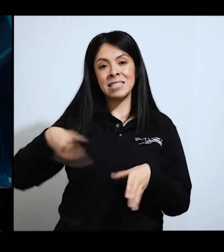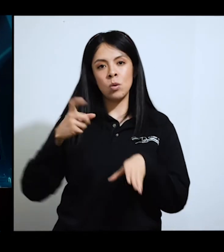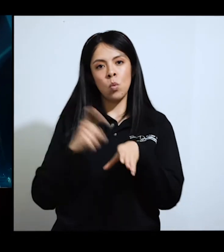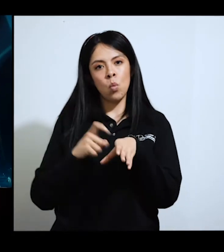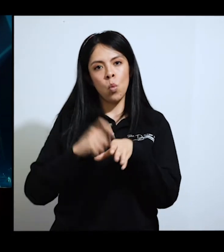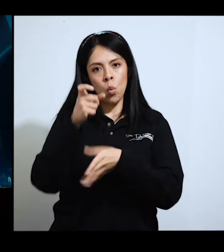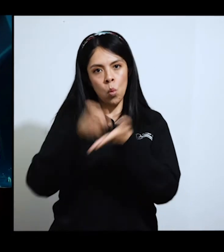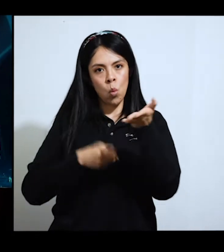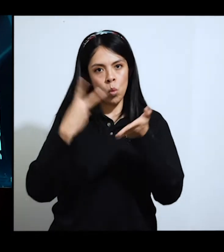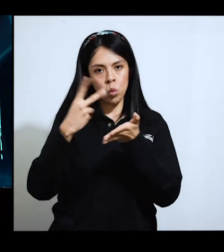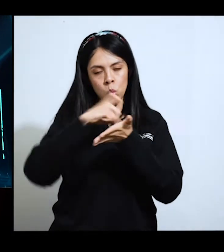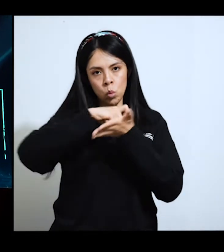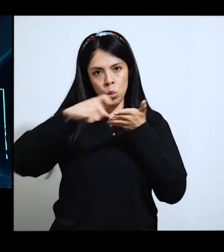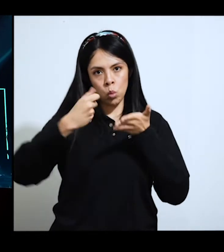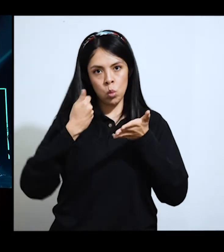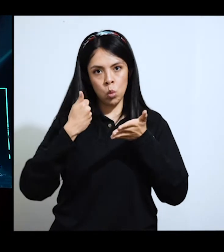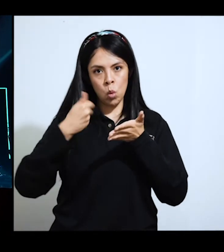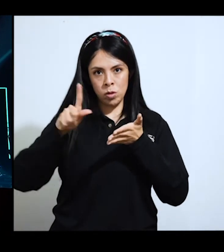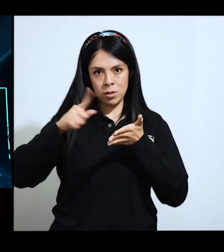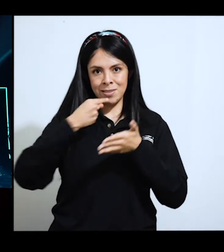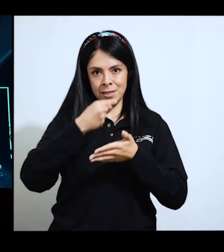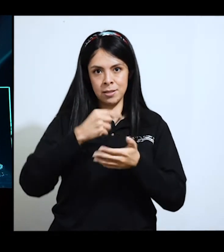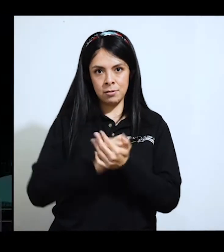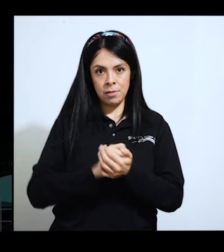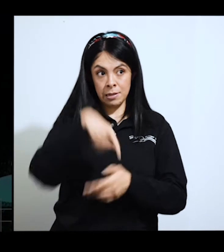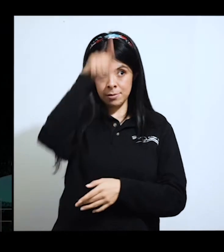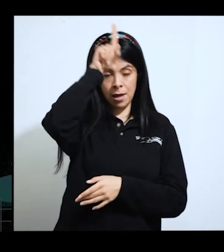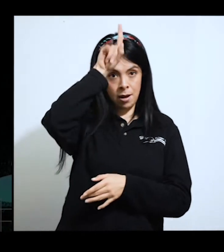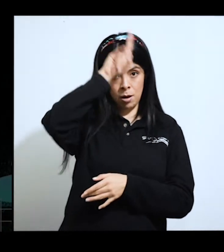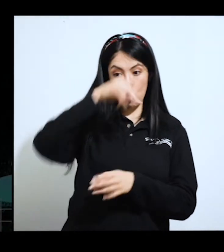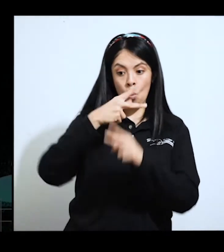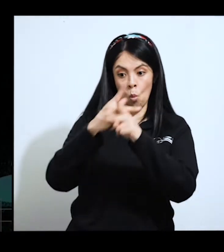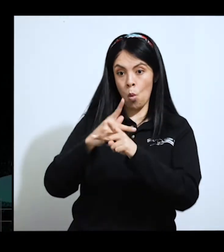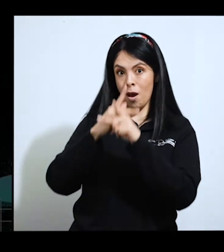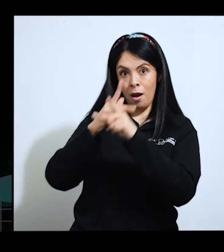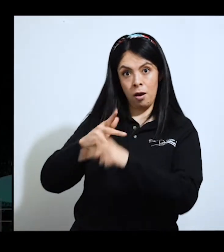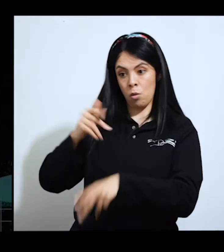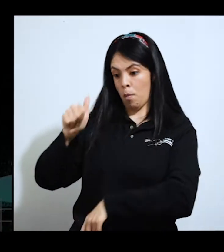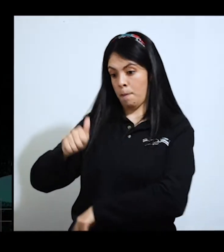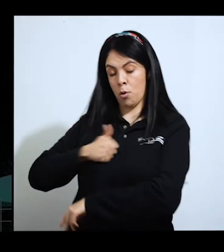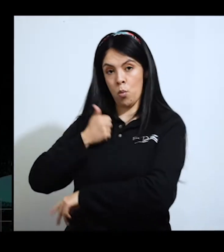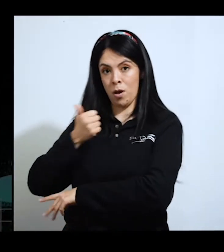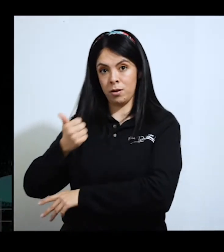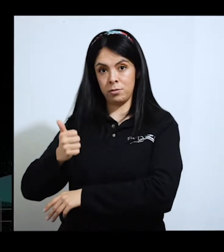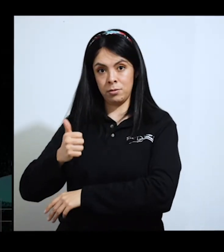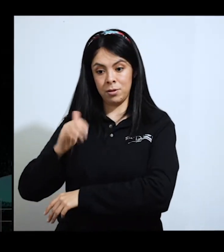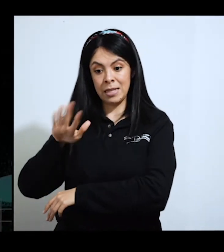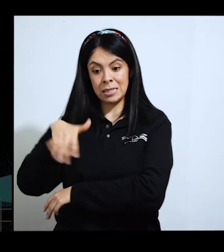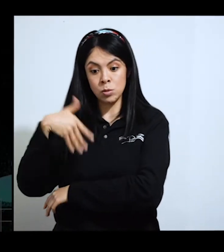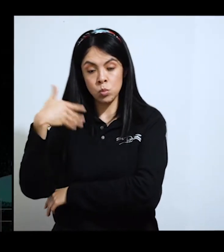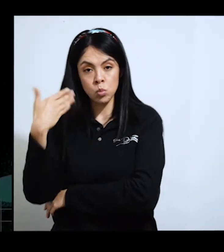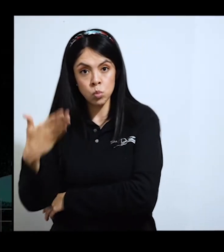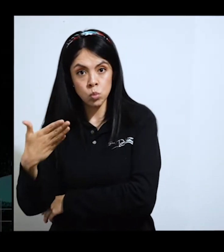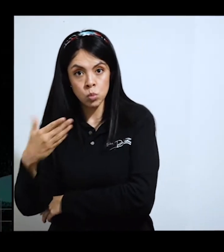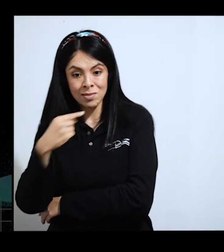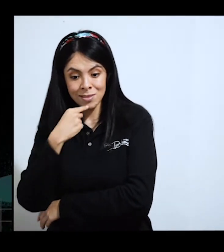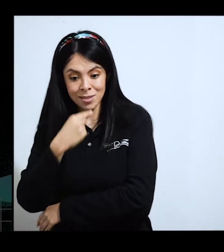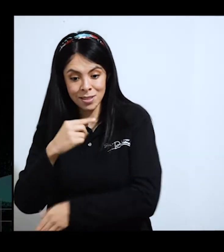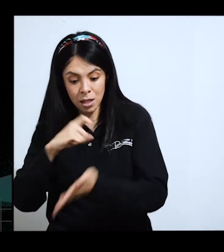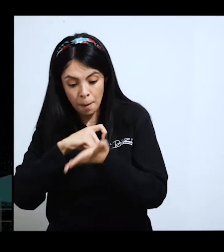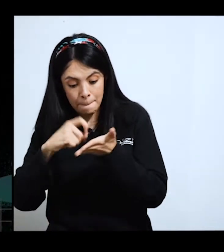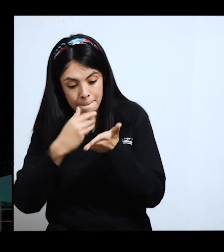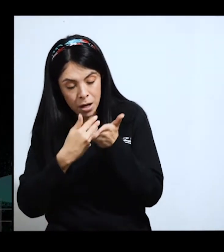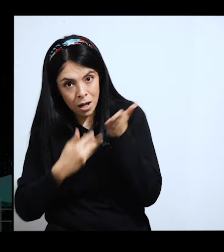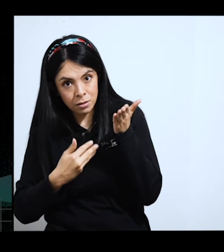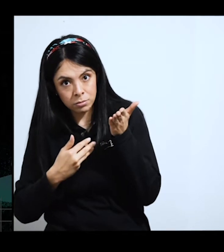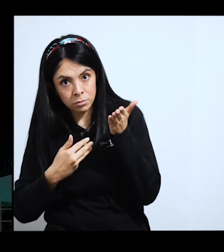enemigo real. Dice en 2 Corintios 2:11 que Satanás no se aproveche de